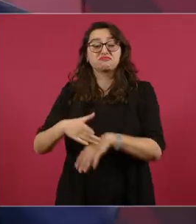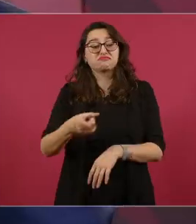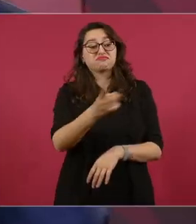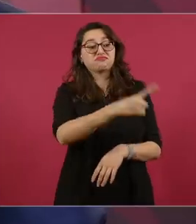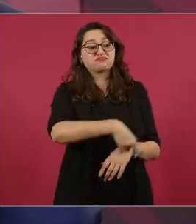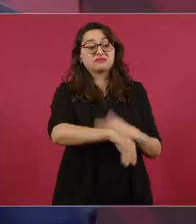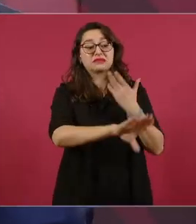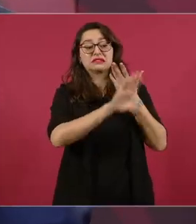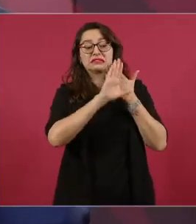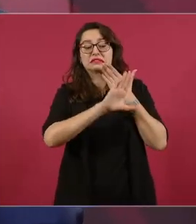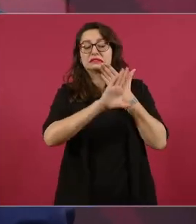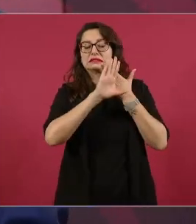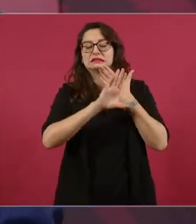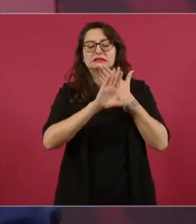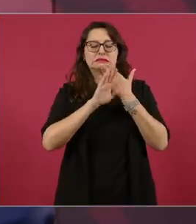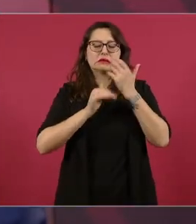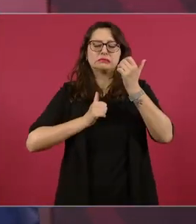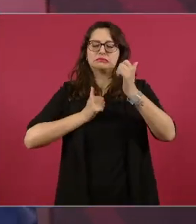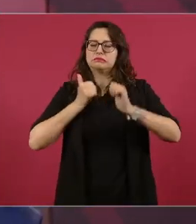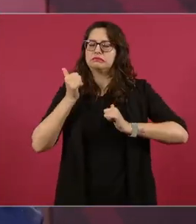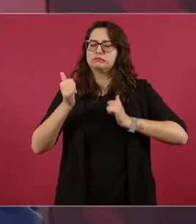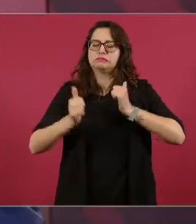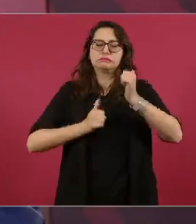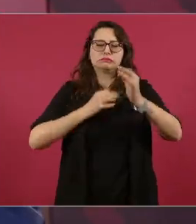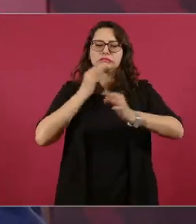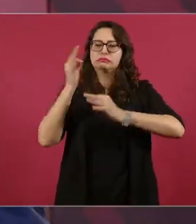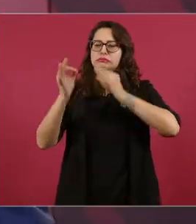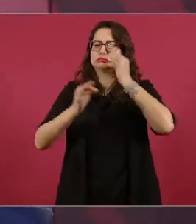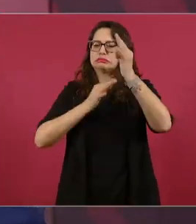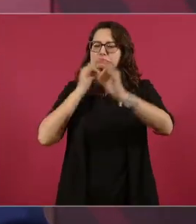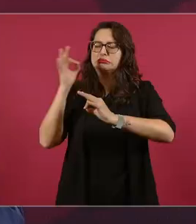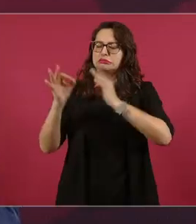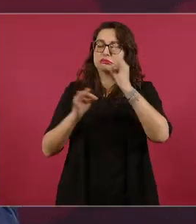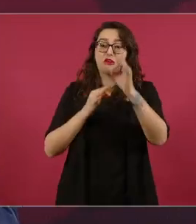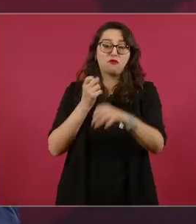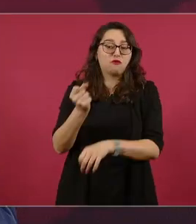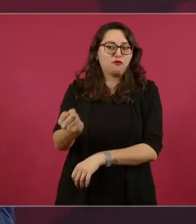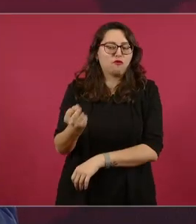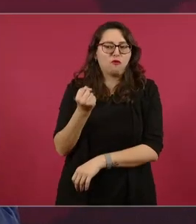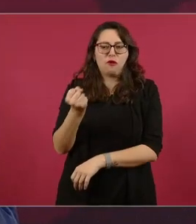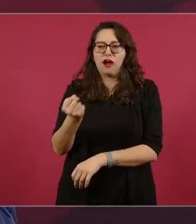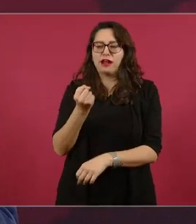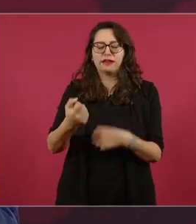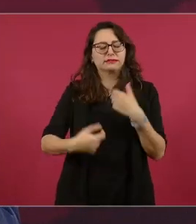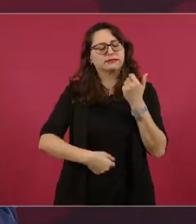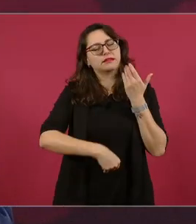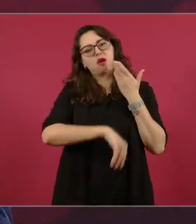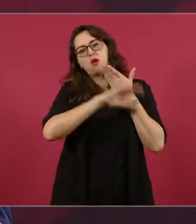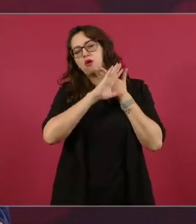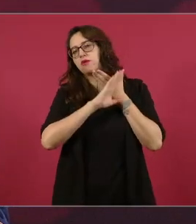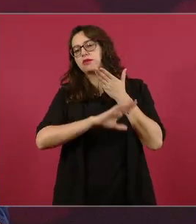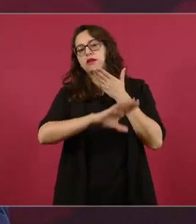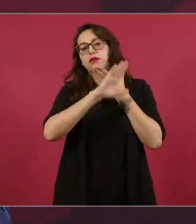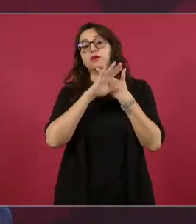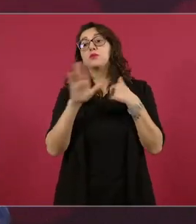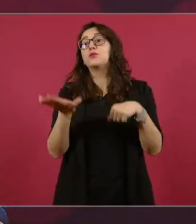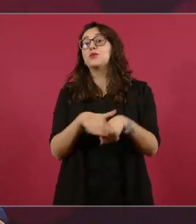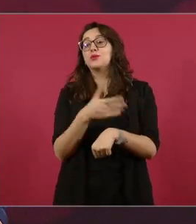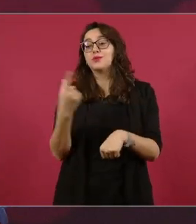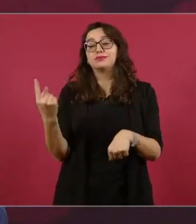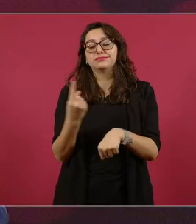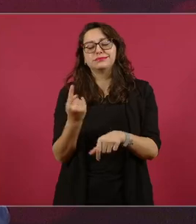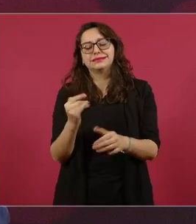muy intensificada, porque estamos en temporada